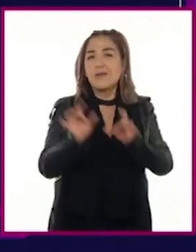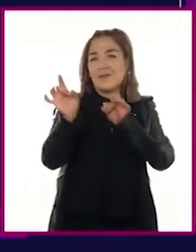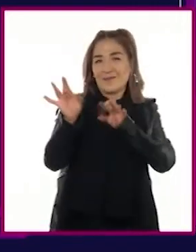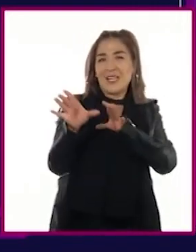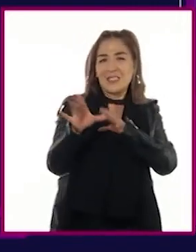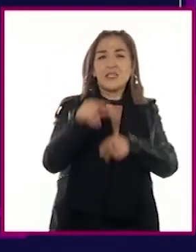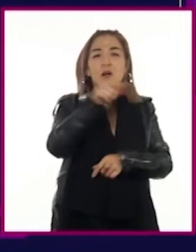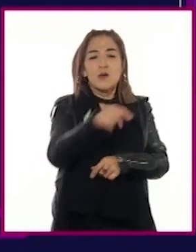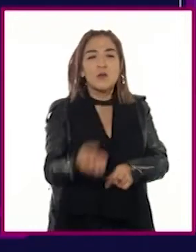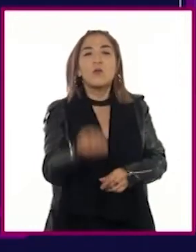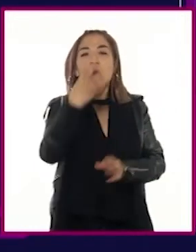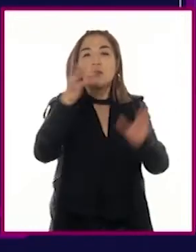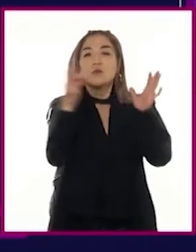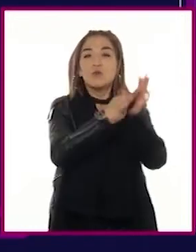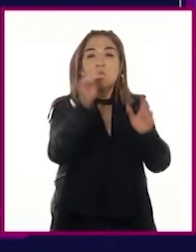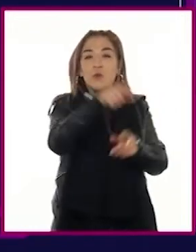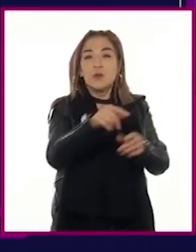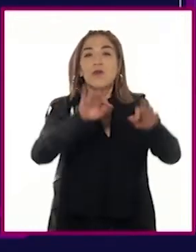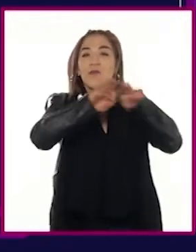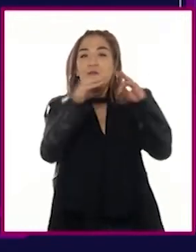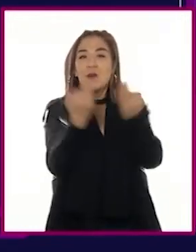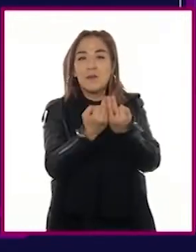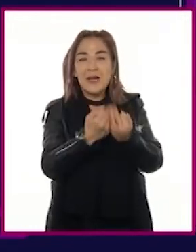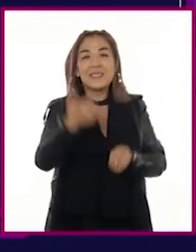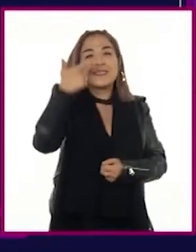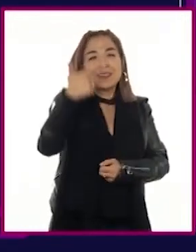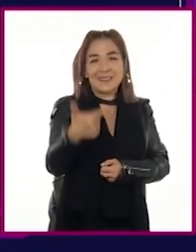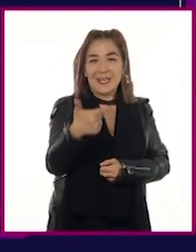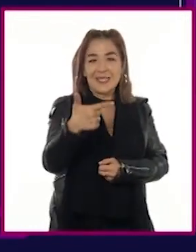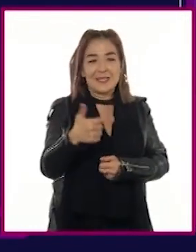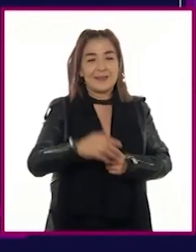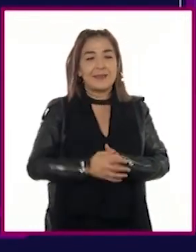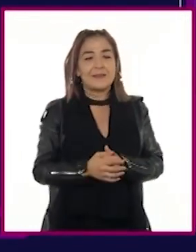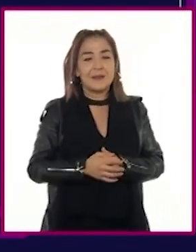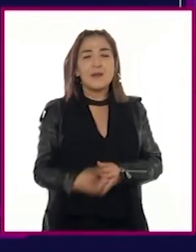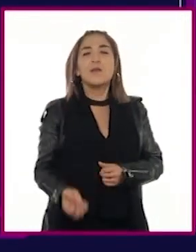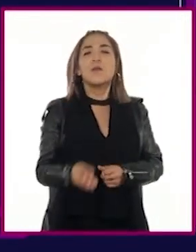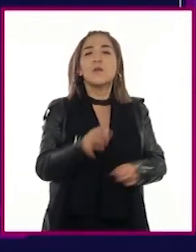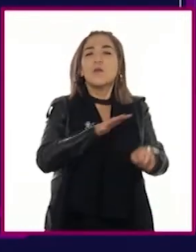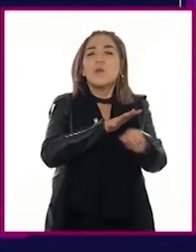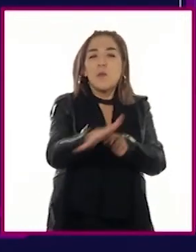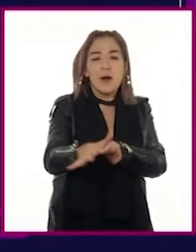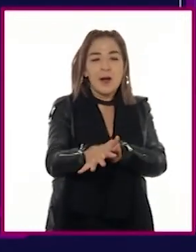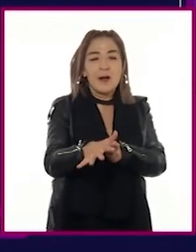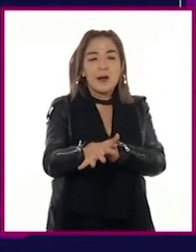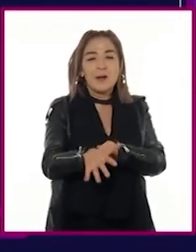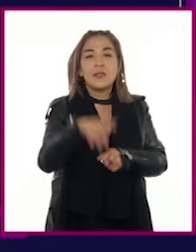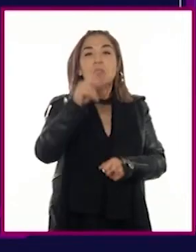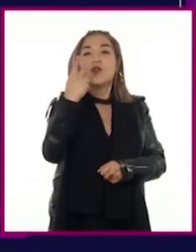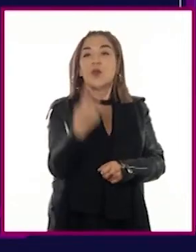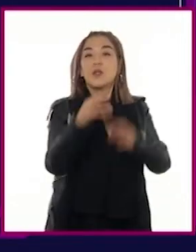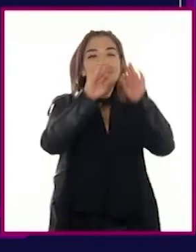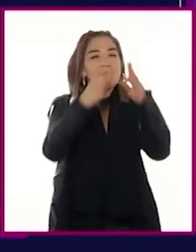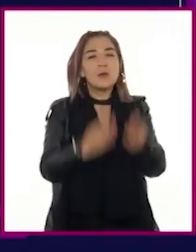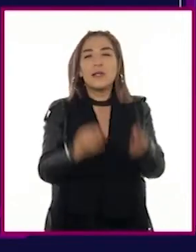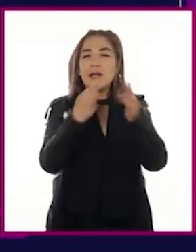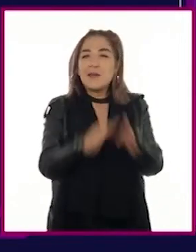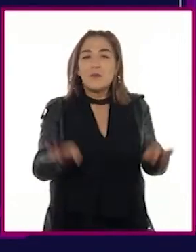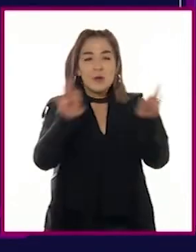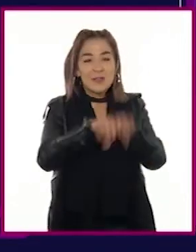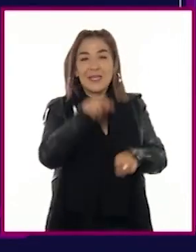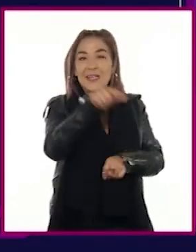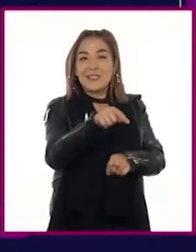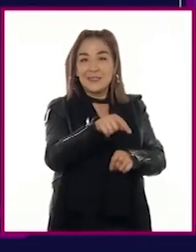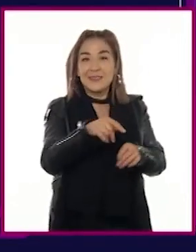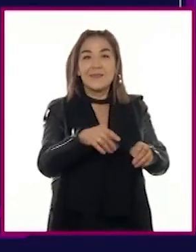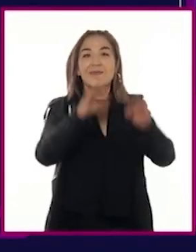cuántos segmentos de recta está formada? Por 7 segmentos. ¿Cuáles son las dos figuras básicas que forman la